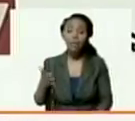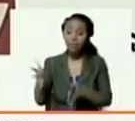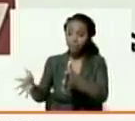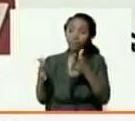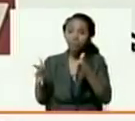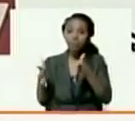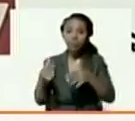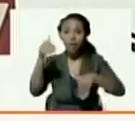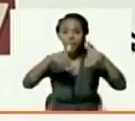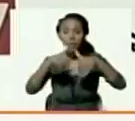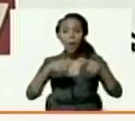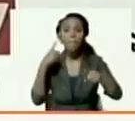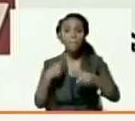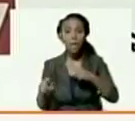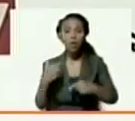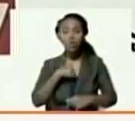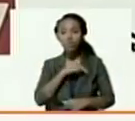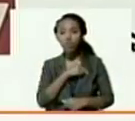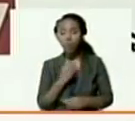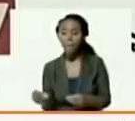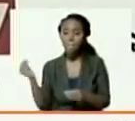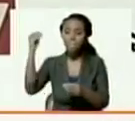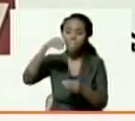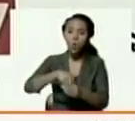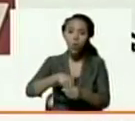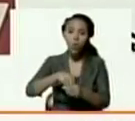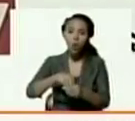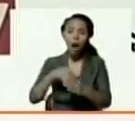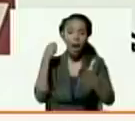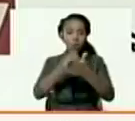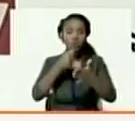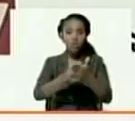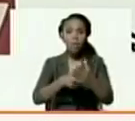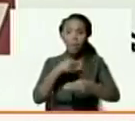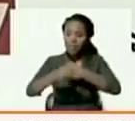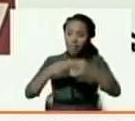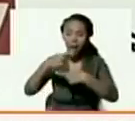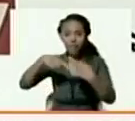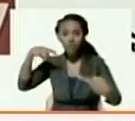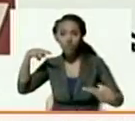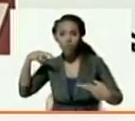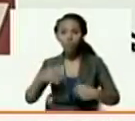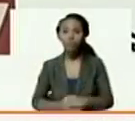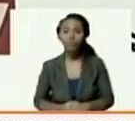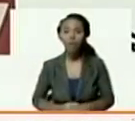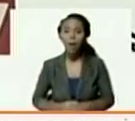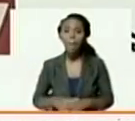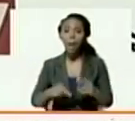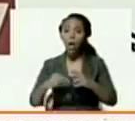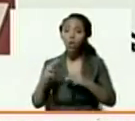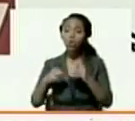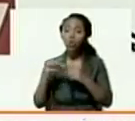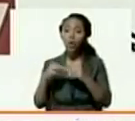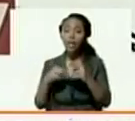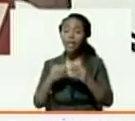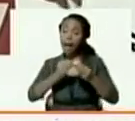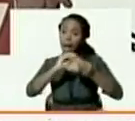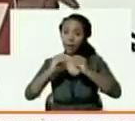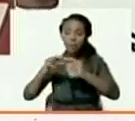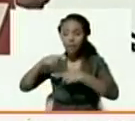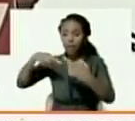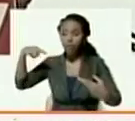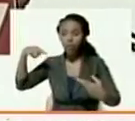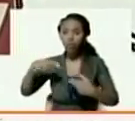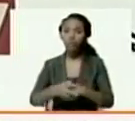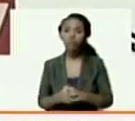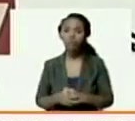elecciones, pero que estamos incorporando a la lucha para hacer la revolución, para construir la revolución. De manera que